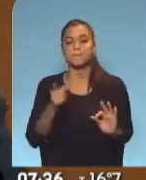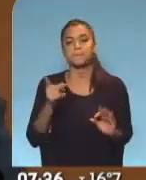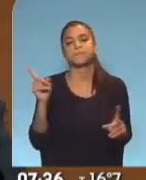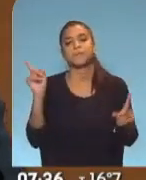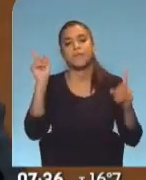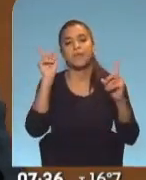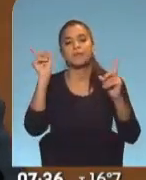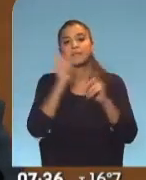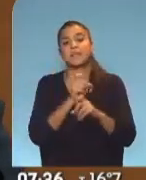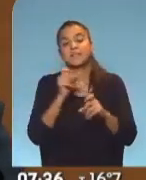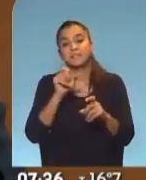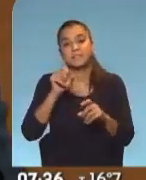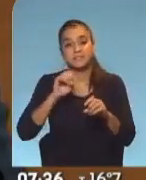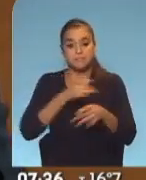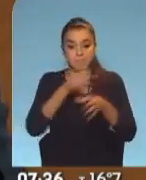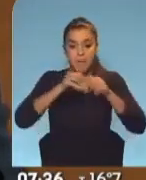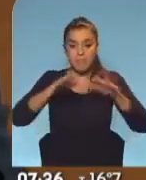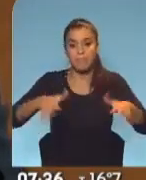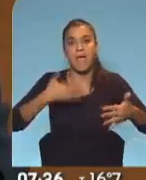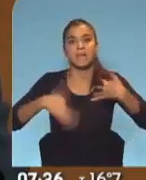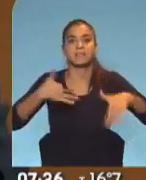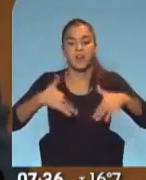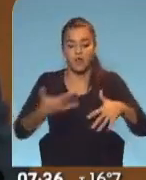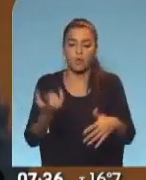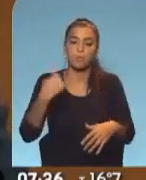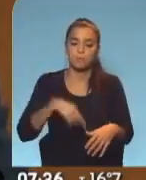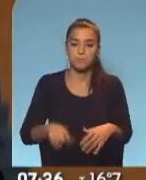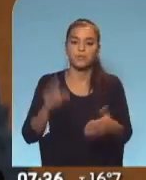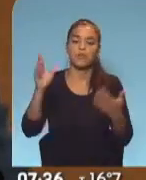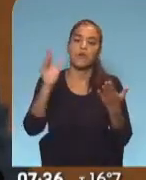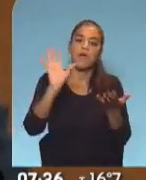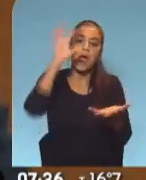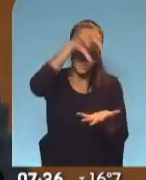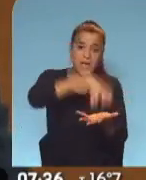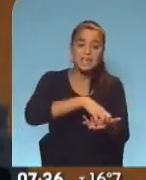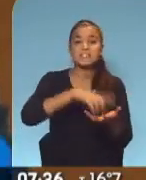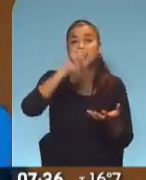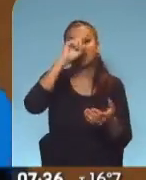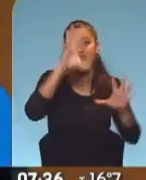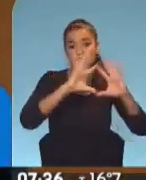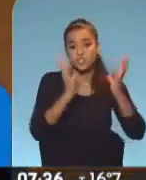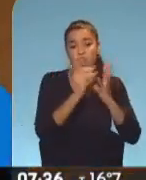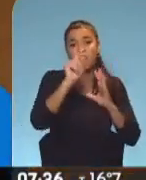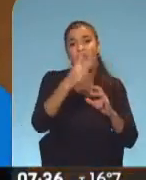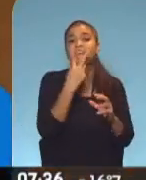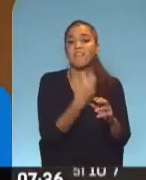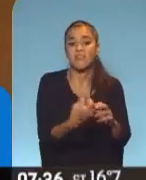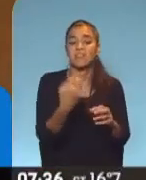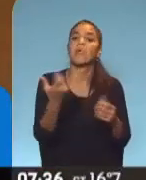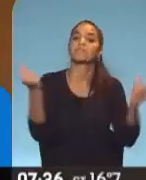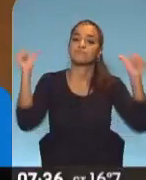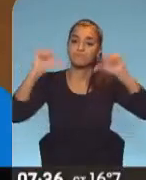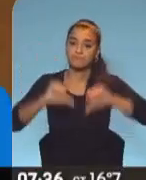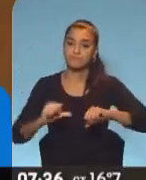crisis desatada por la pandemia aceleró. Según la Agencia Internacional de Energía, sí, la caída del consumo de energía a